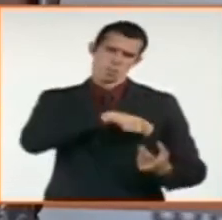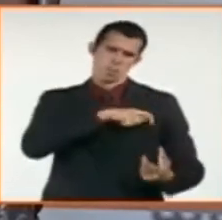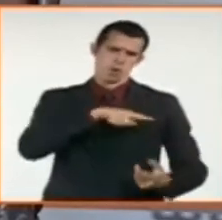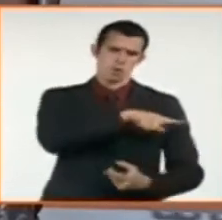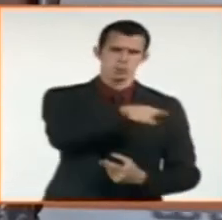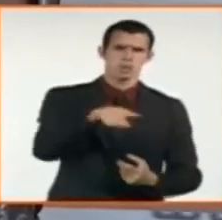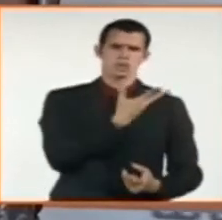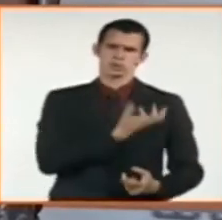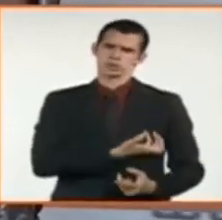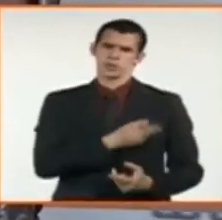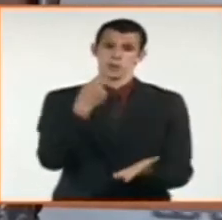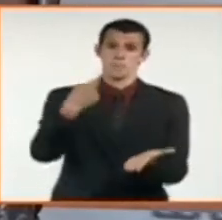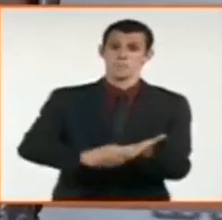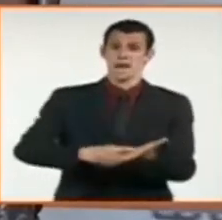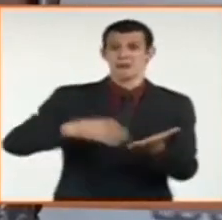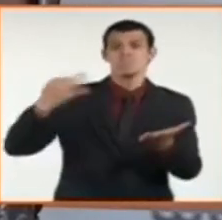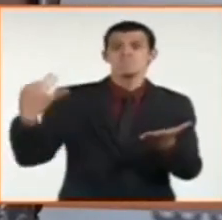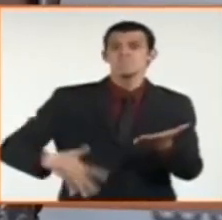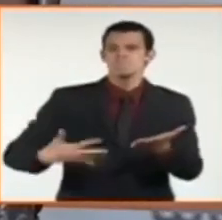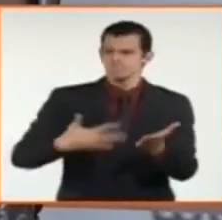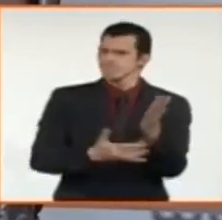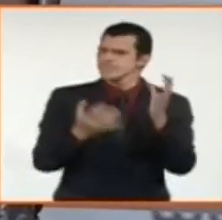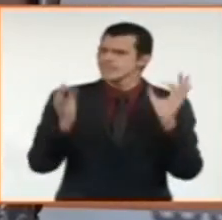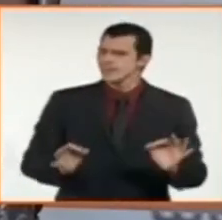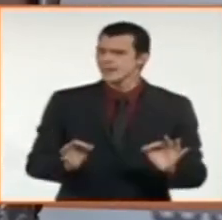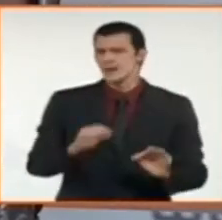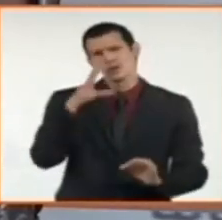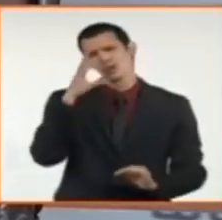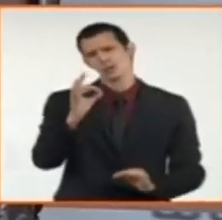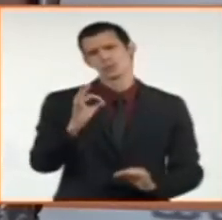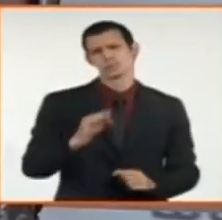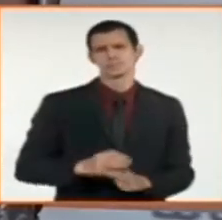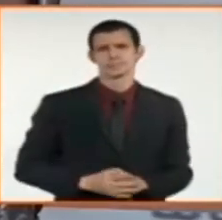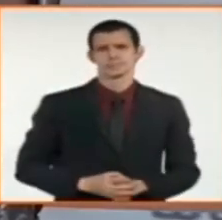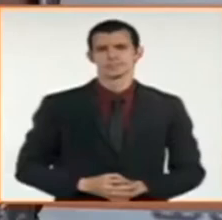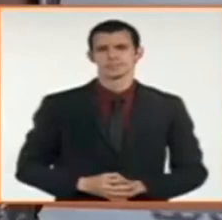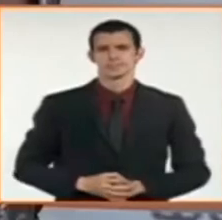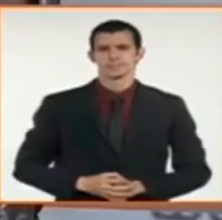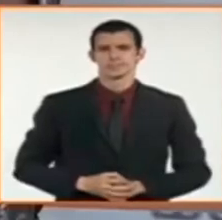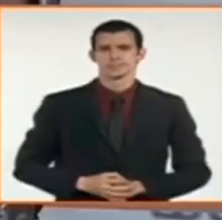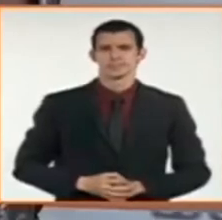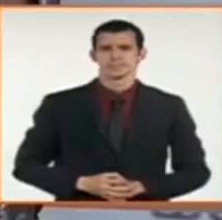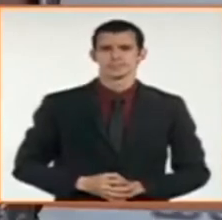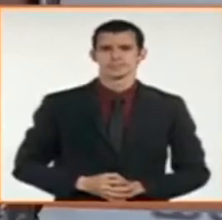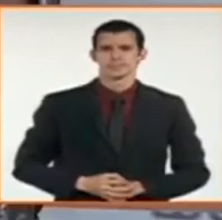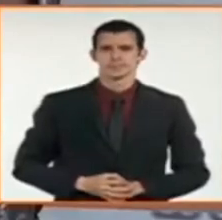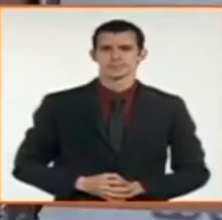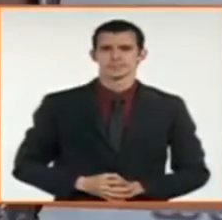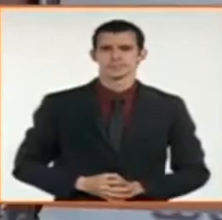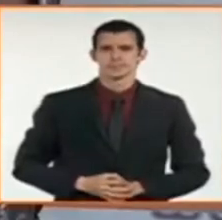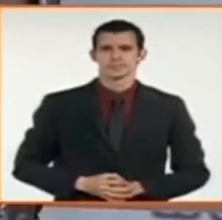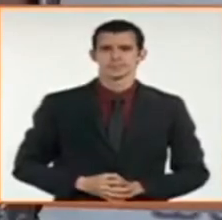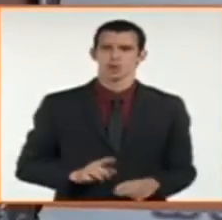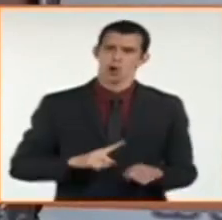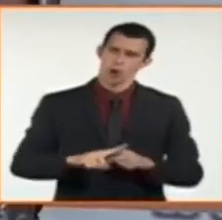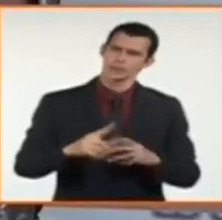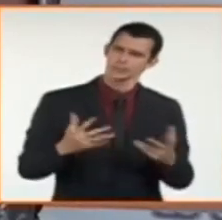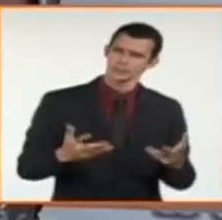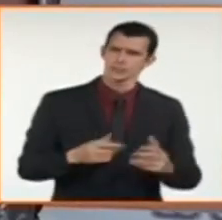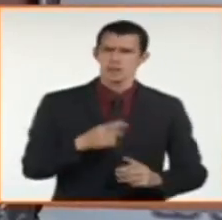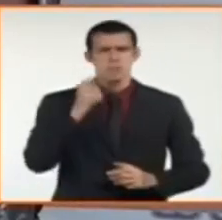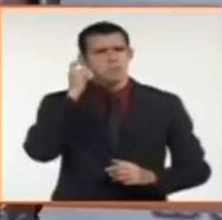también entonces como medidas que debemos ir tomando para como explicaba matica y